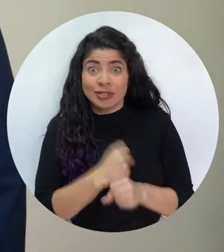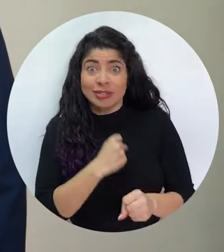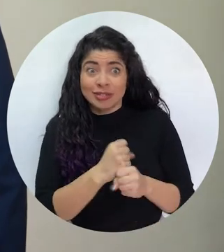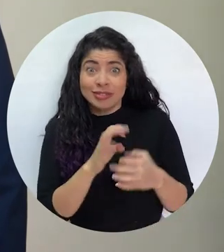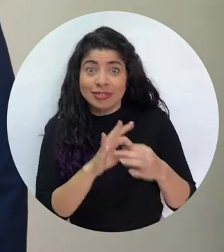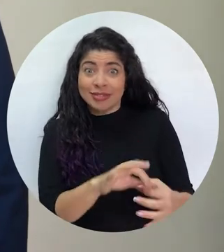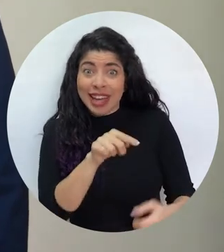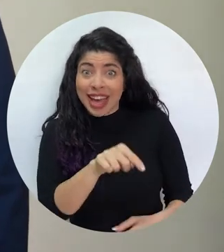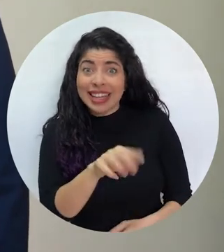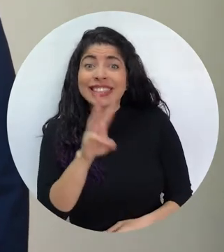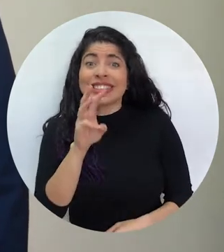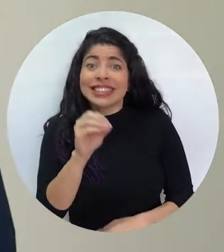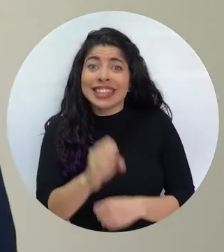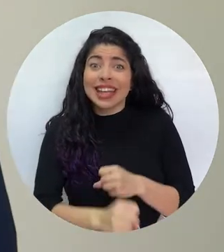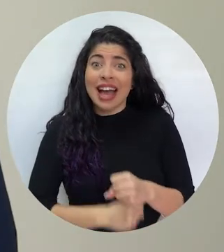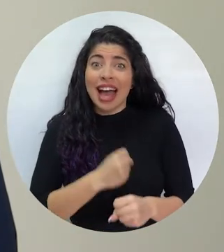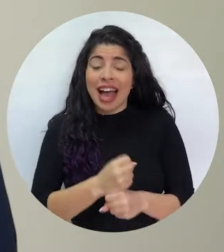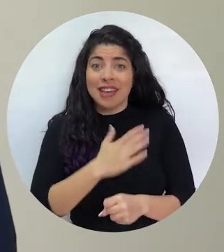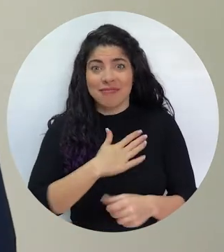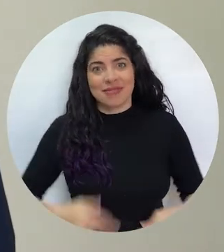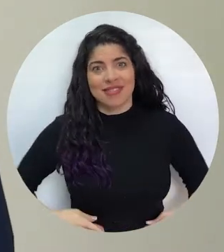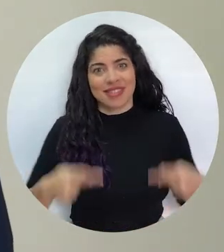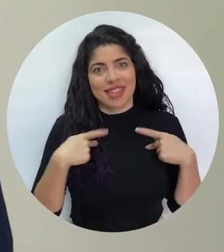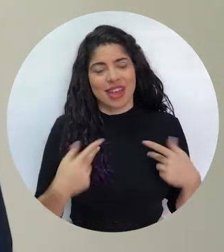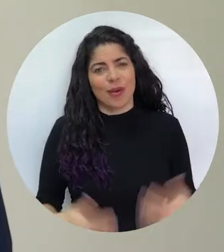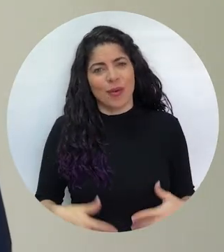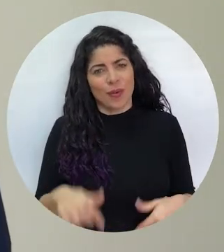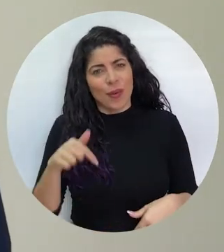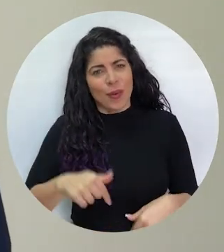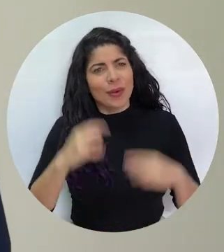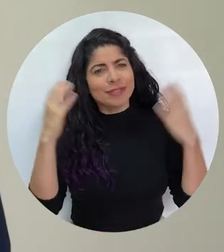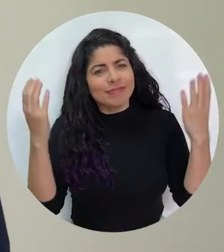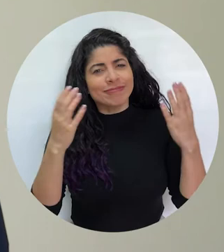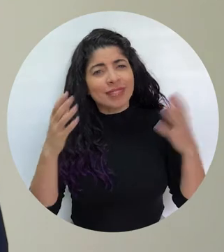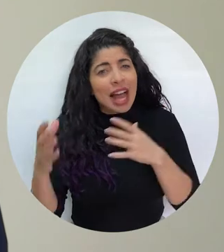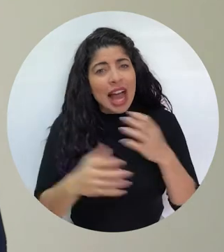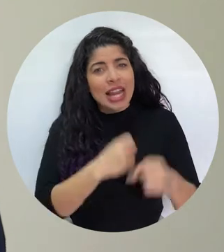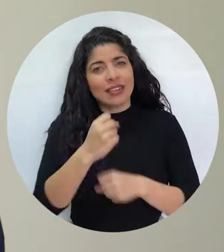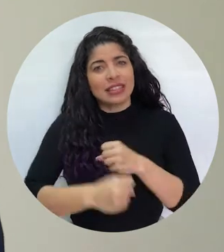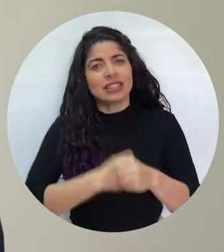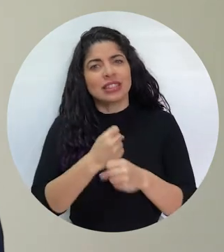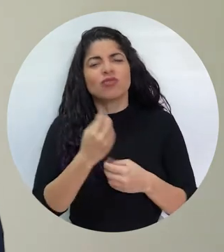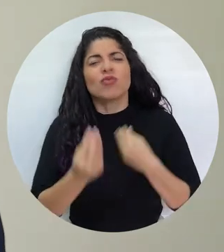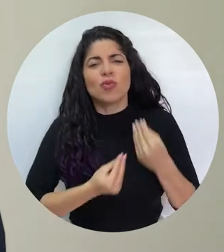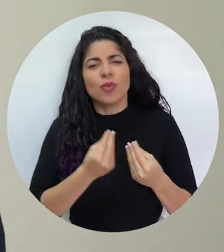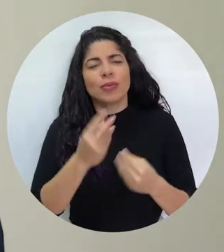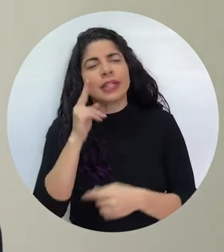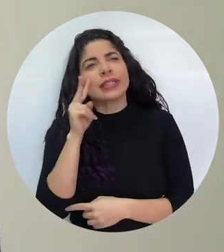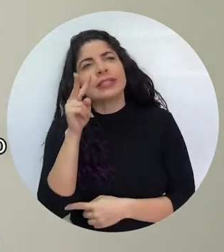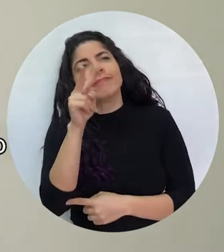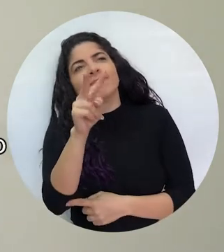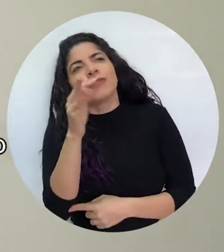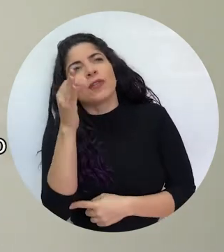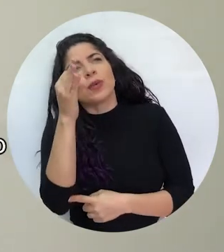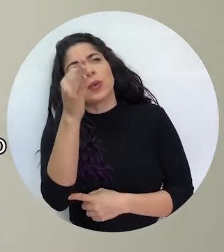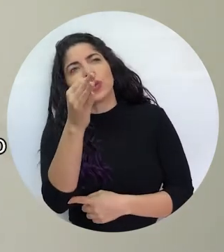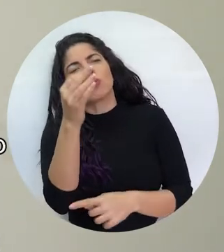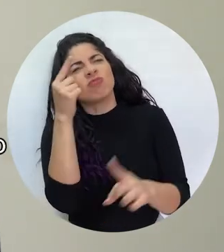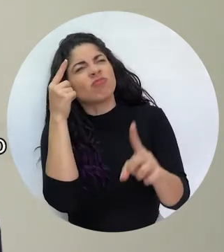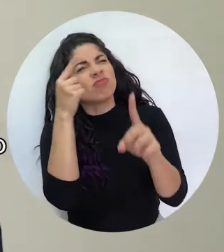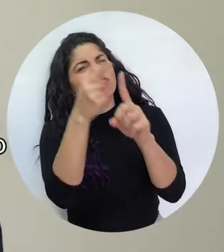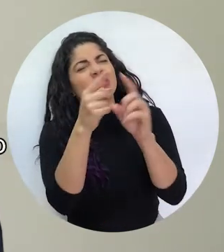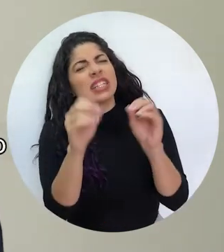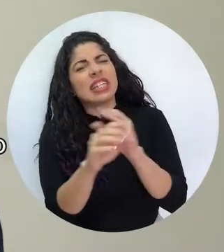por 60 años de mi vida. Hoy celebramos este aniversario mirando hacia el futuro, con el